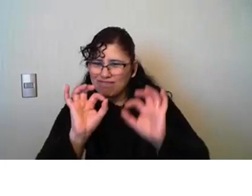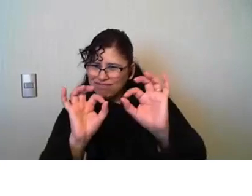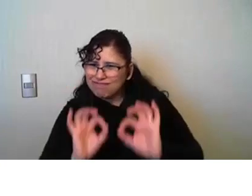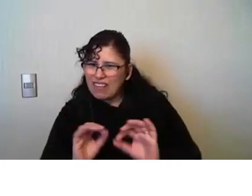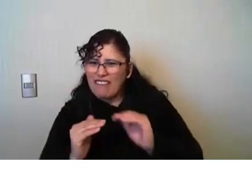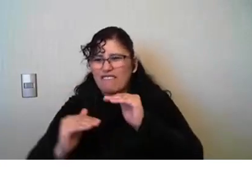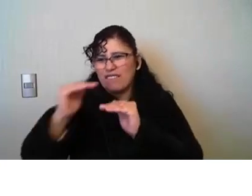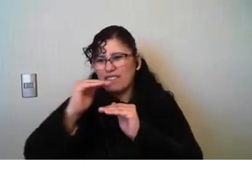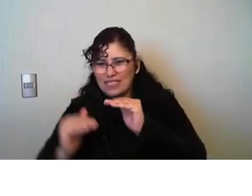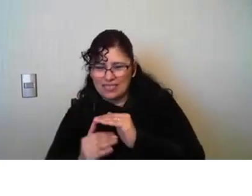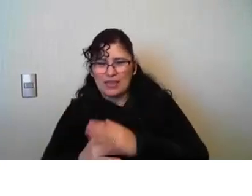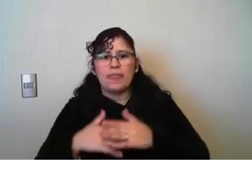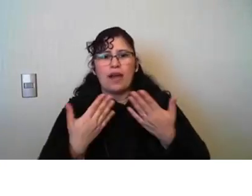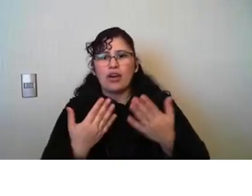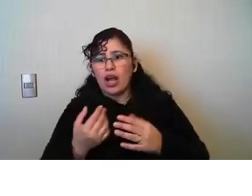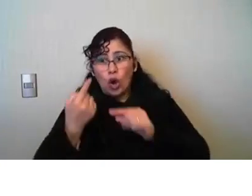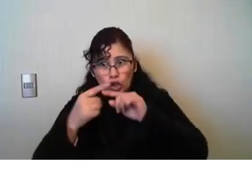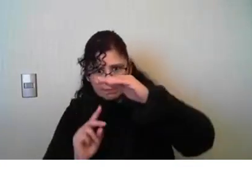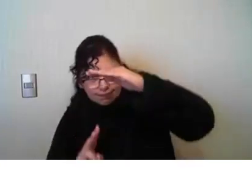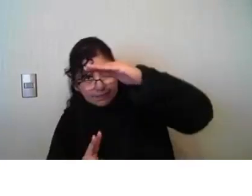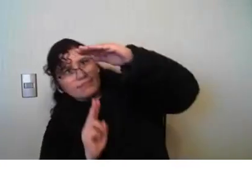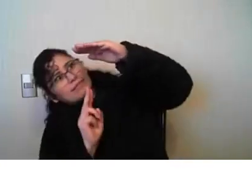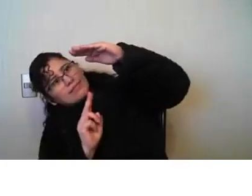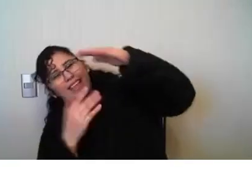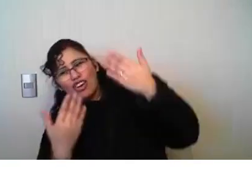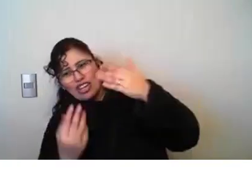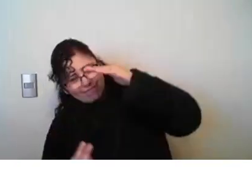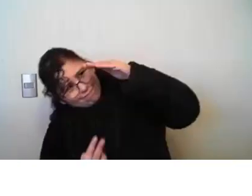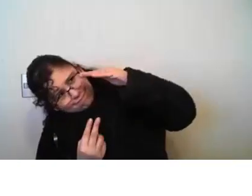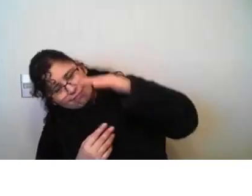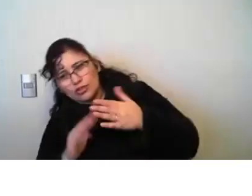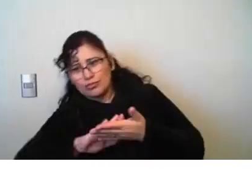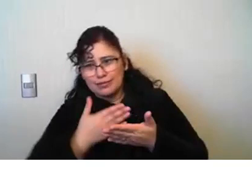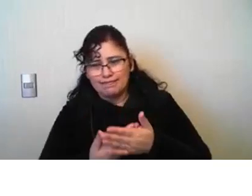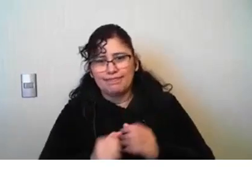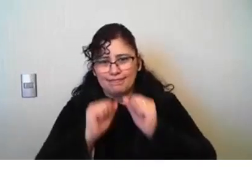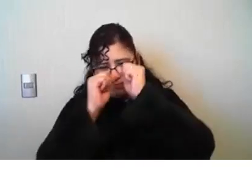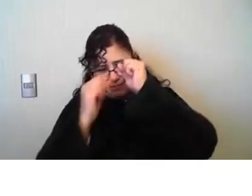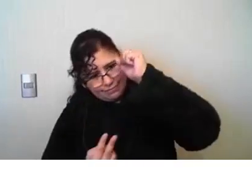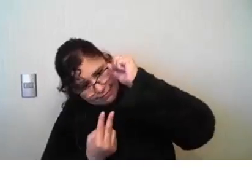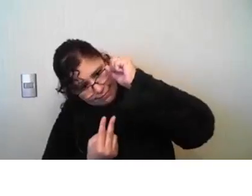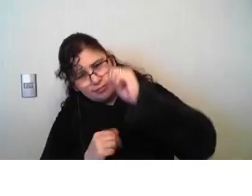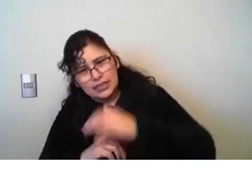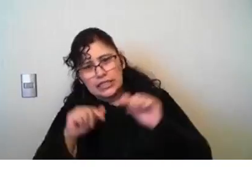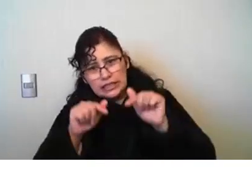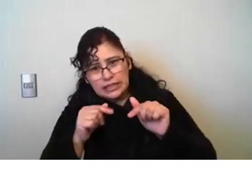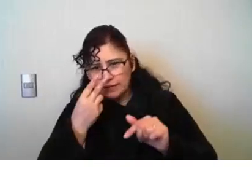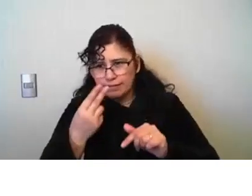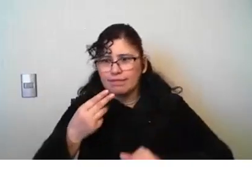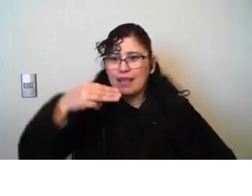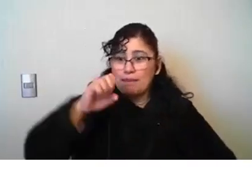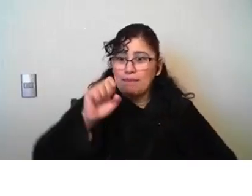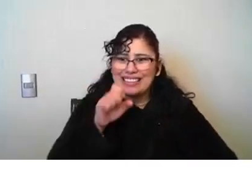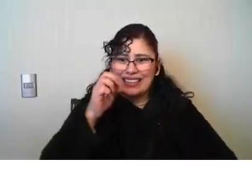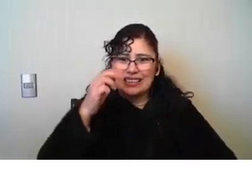Después tenemos una vista inferior, la cara inferior de los hemisferios cerebrales. Tenemos el mesencéfalo,